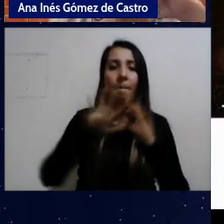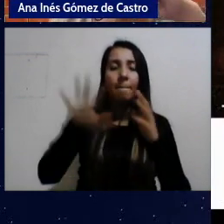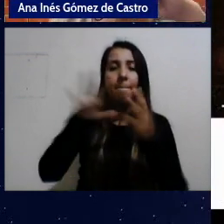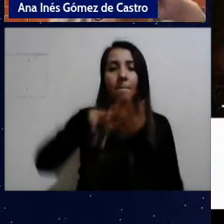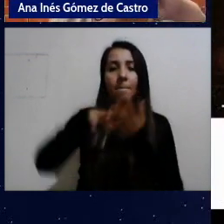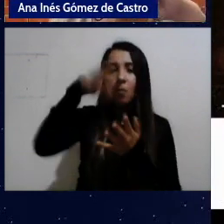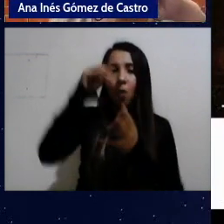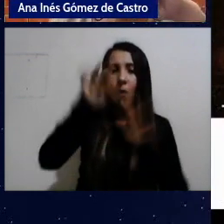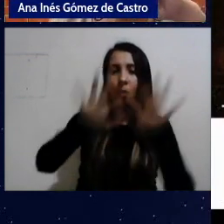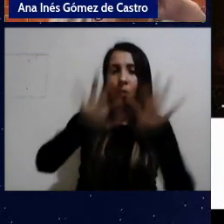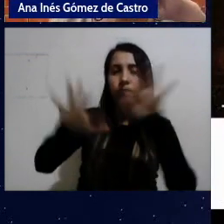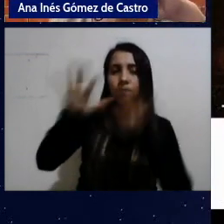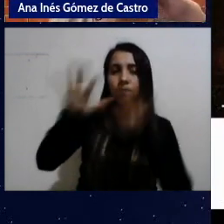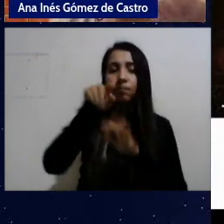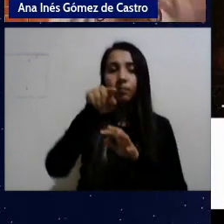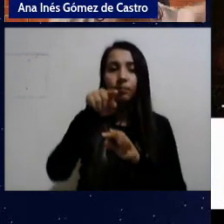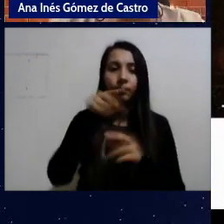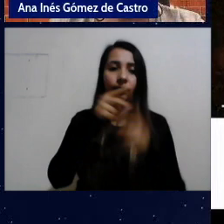Pero